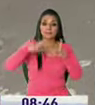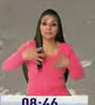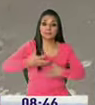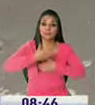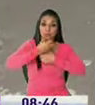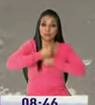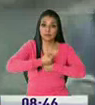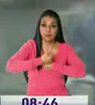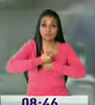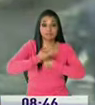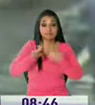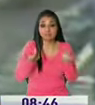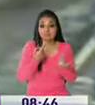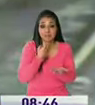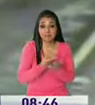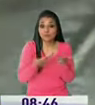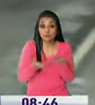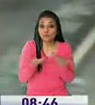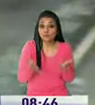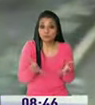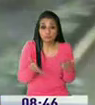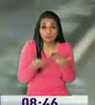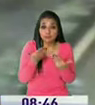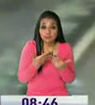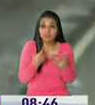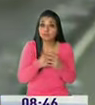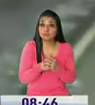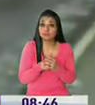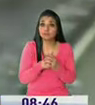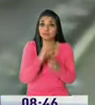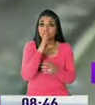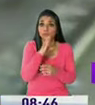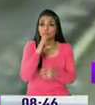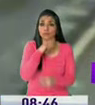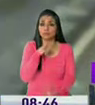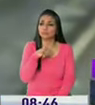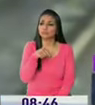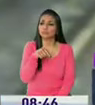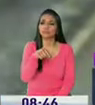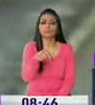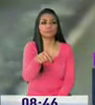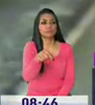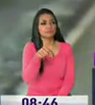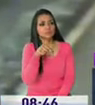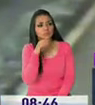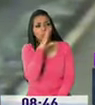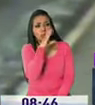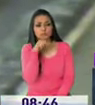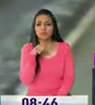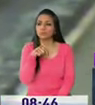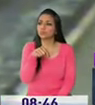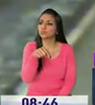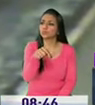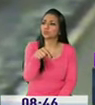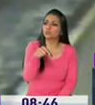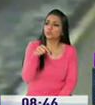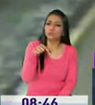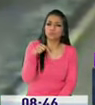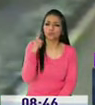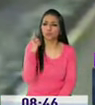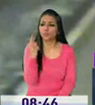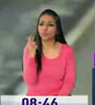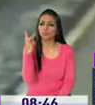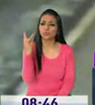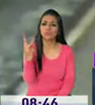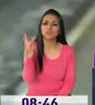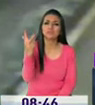es invulnerable. Buscan en un pasaje y seguramente no encuentran posibilidad de cumplir con su cometido. Van a otro y hacen el intento en una,